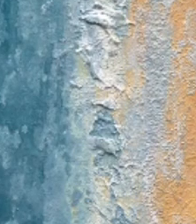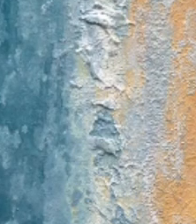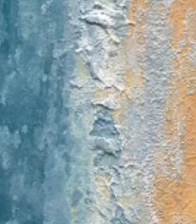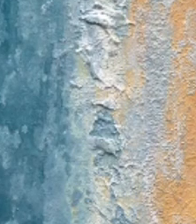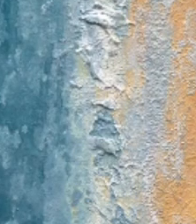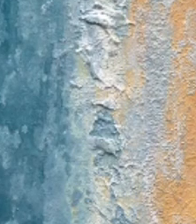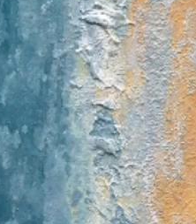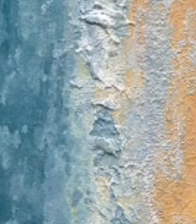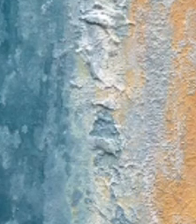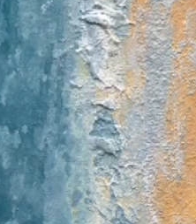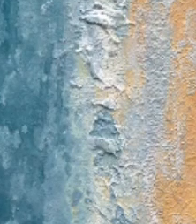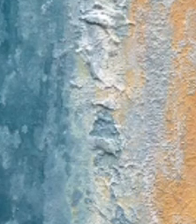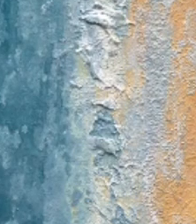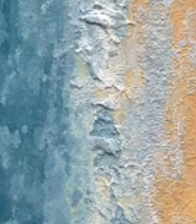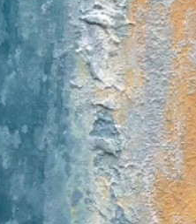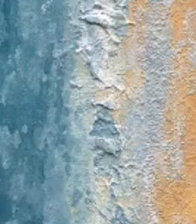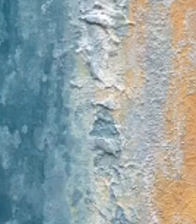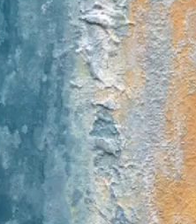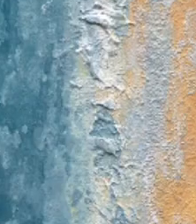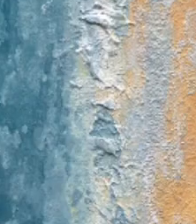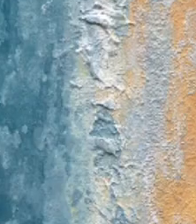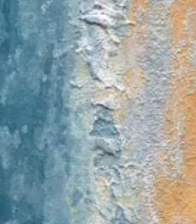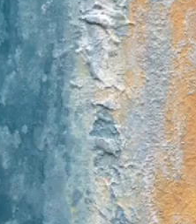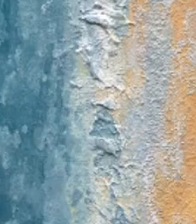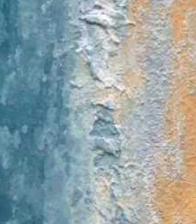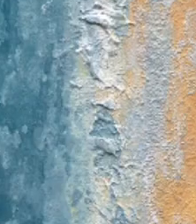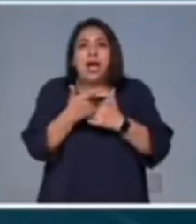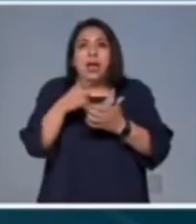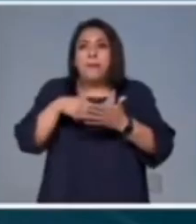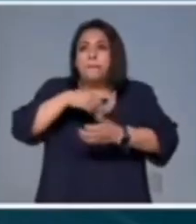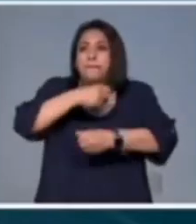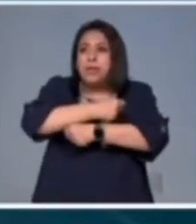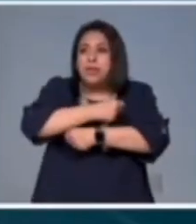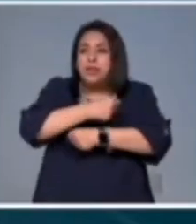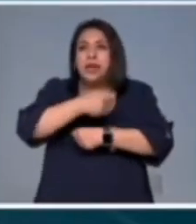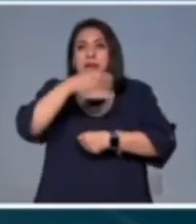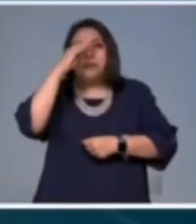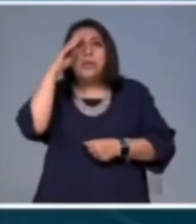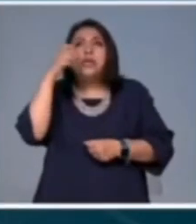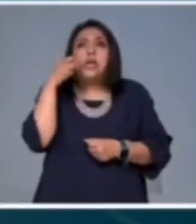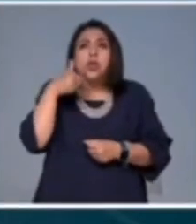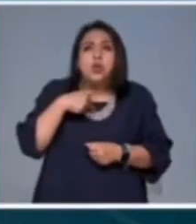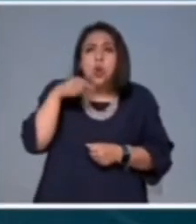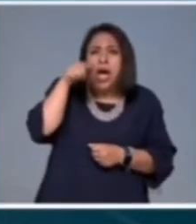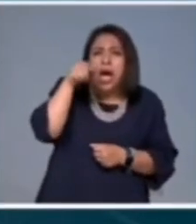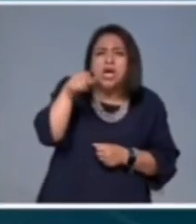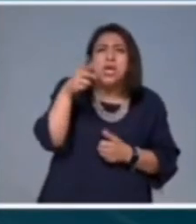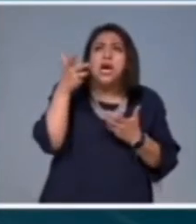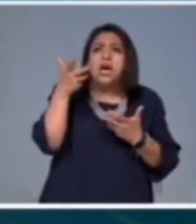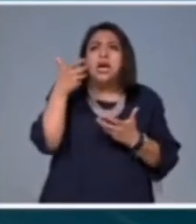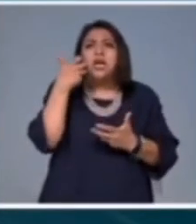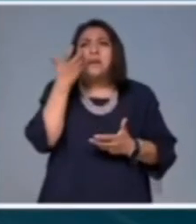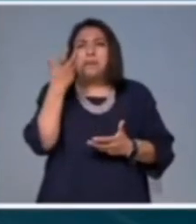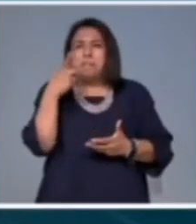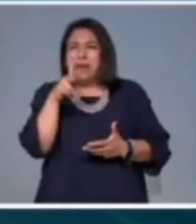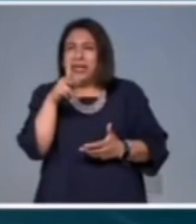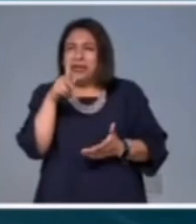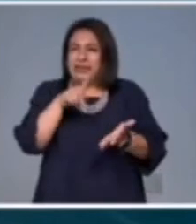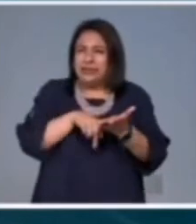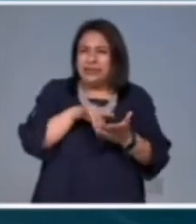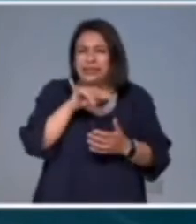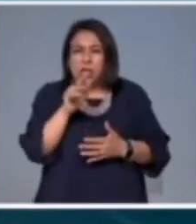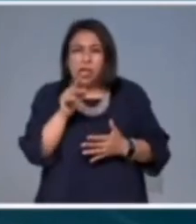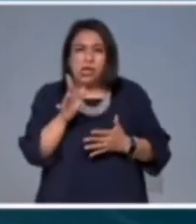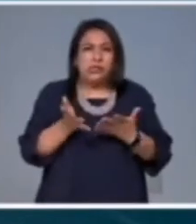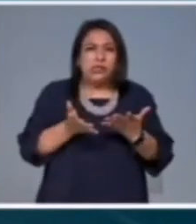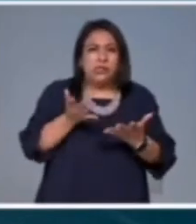gigante como cuando ves algo desde la ventana y piensas, ay, me encantaría estar ahí, pero no sabes si sí te encantaría, te da